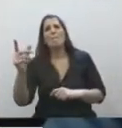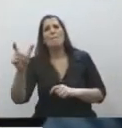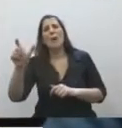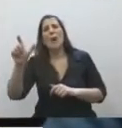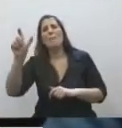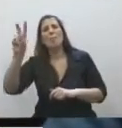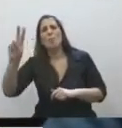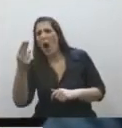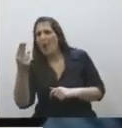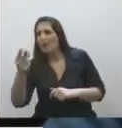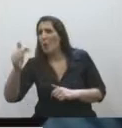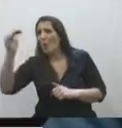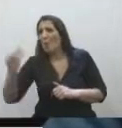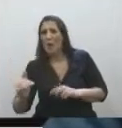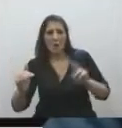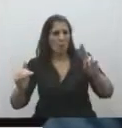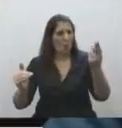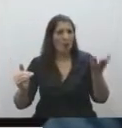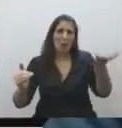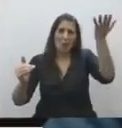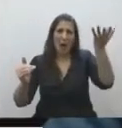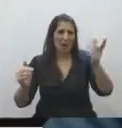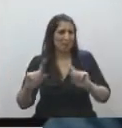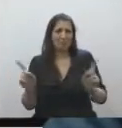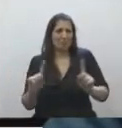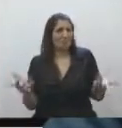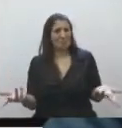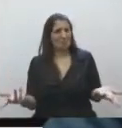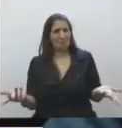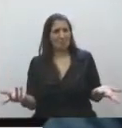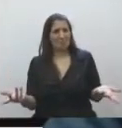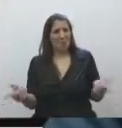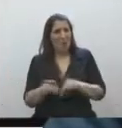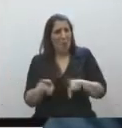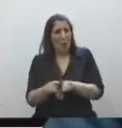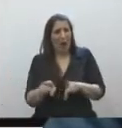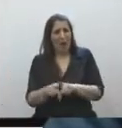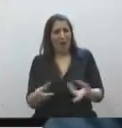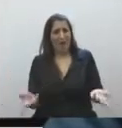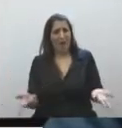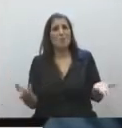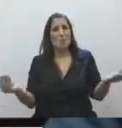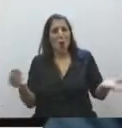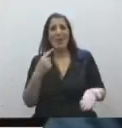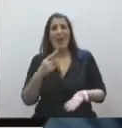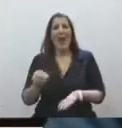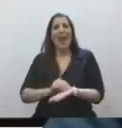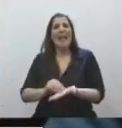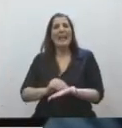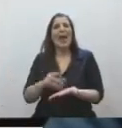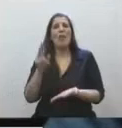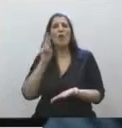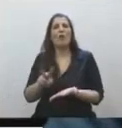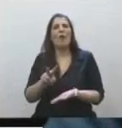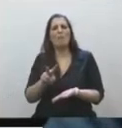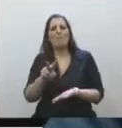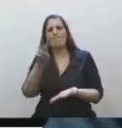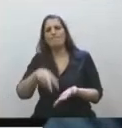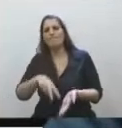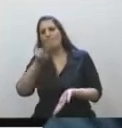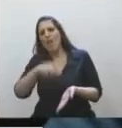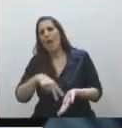como que riesgoso, que mejor no te metas. Es una profesión desprestigiada, ¿no? En los últimos años en Argentina me da la sensación.